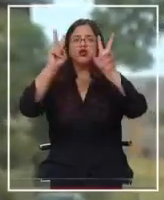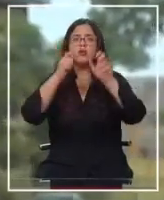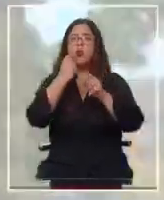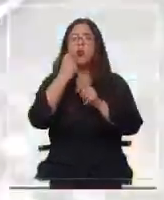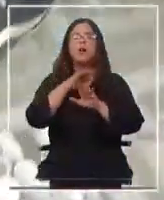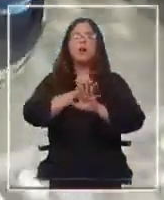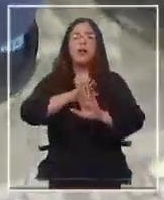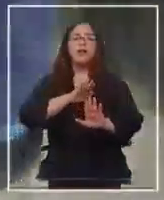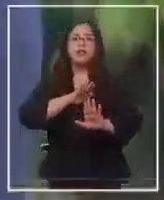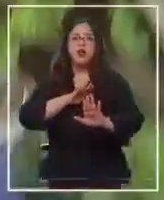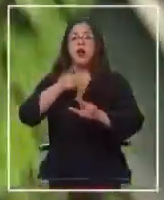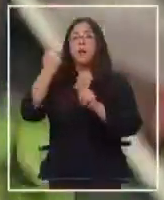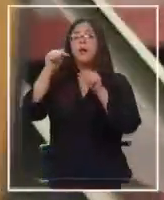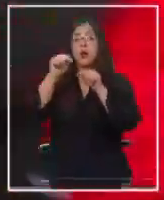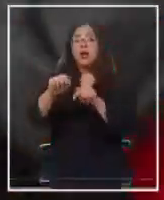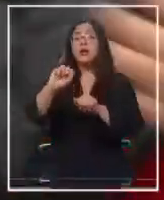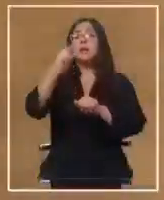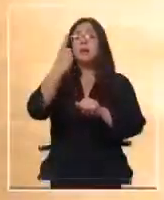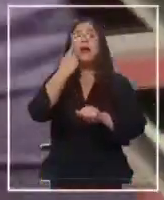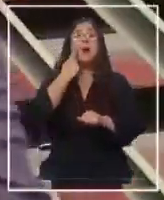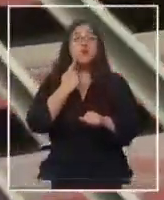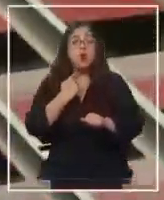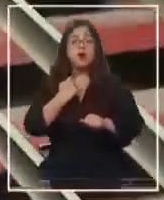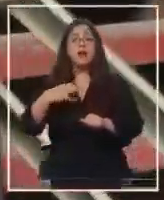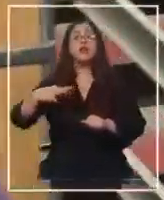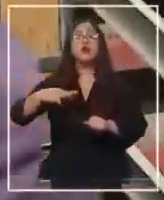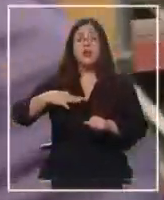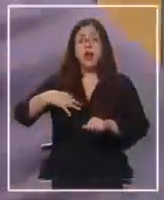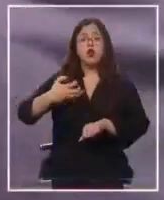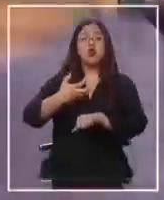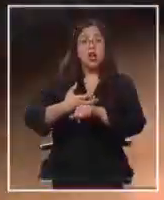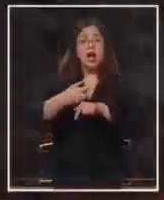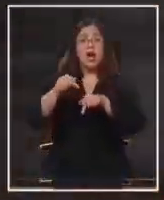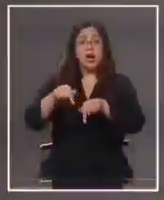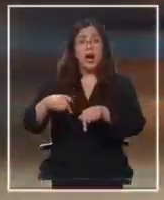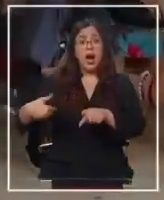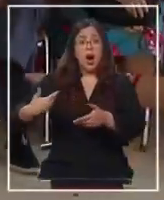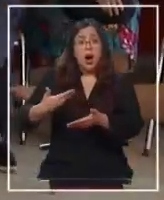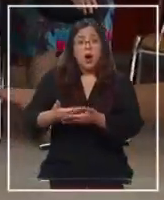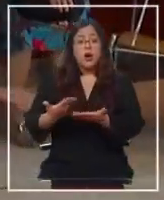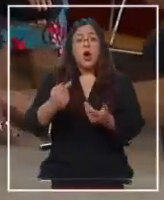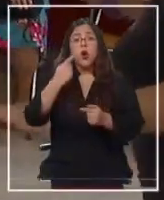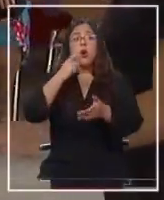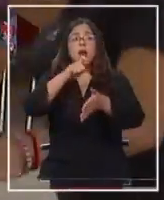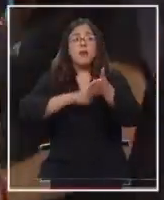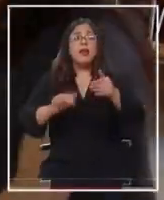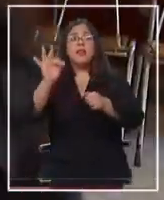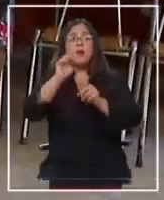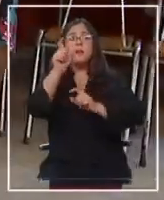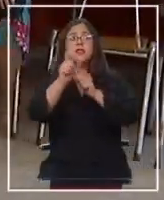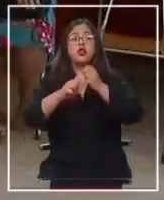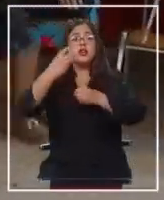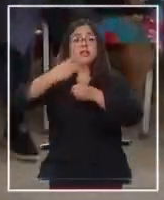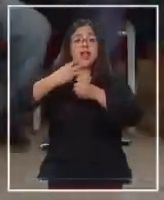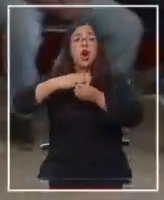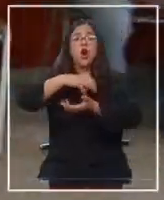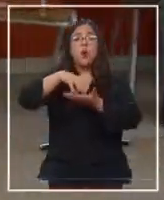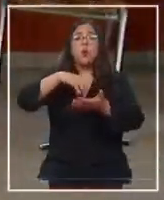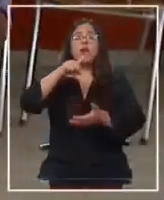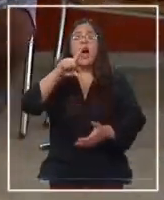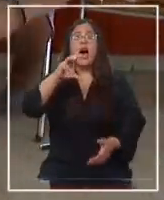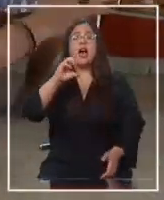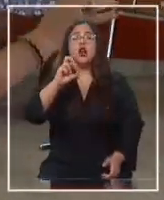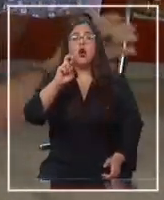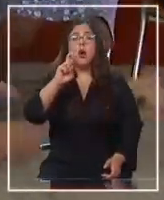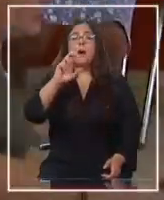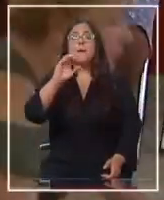de prevención. Pero este no es el primer simulacro ciudadano que se realiza en el último tiempo. En febrero, adultos mayores de Loprado